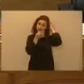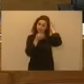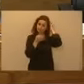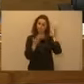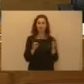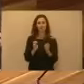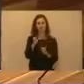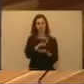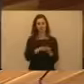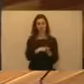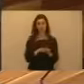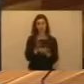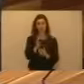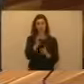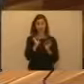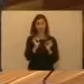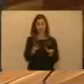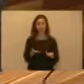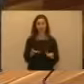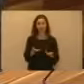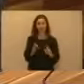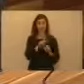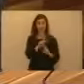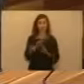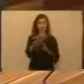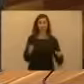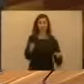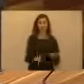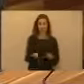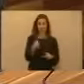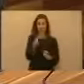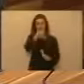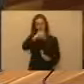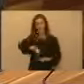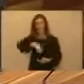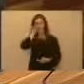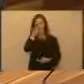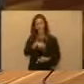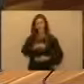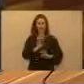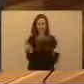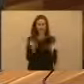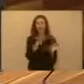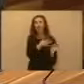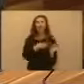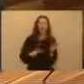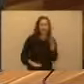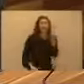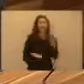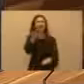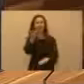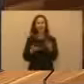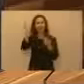Bueno, en primer lugar, la pregunta era concreta. Hay un descontento de la plantilla que es patente y usted no me ha contestado. No pretendía una valoración